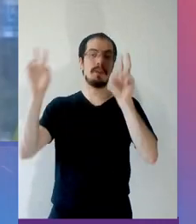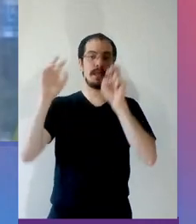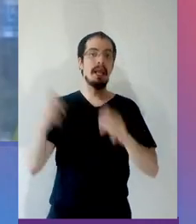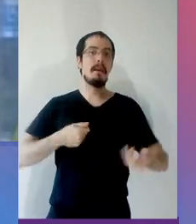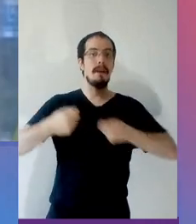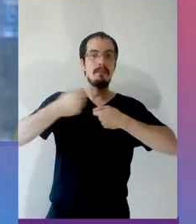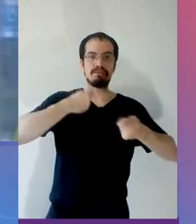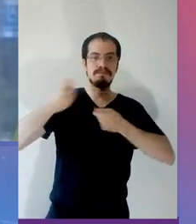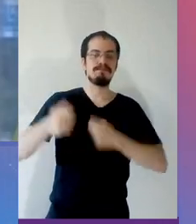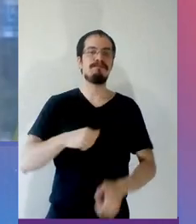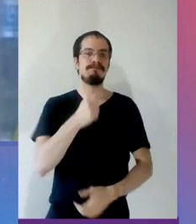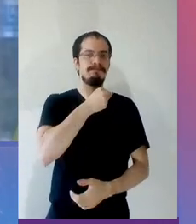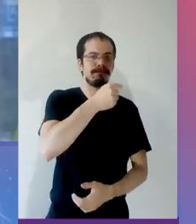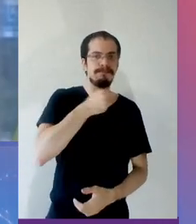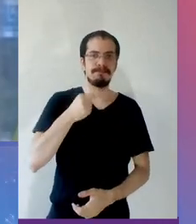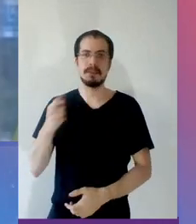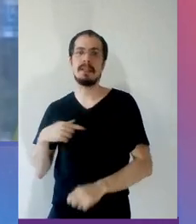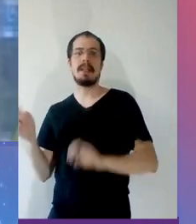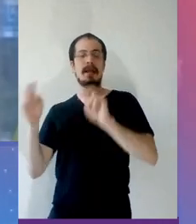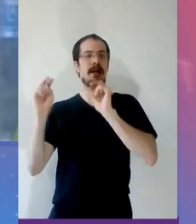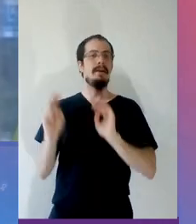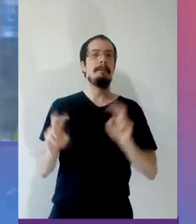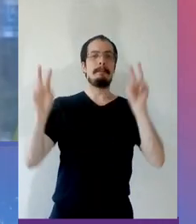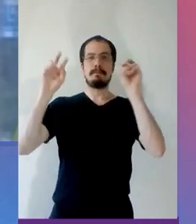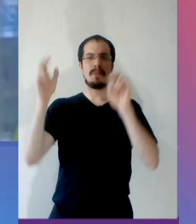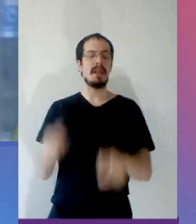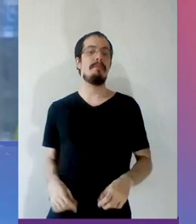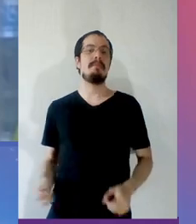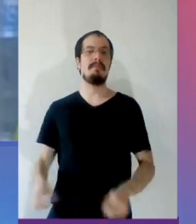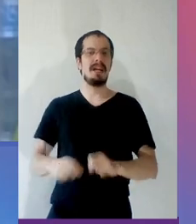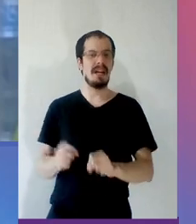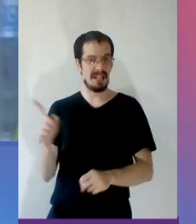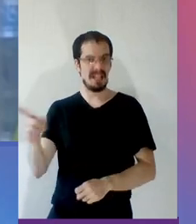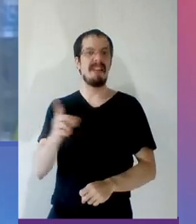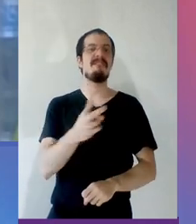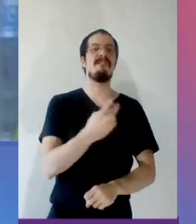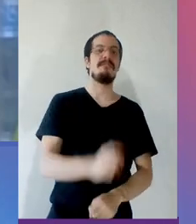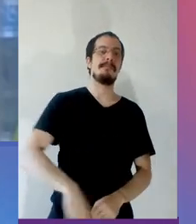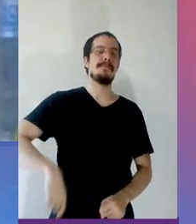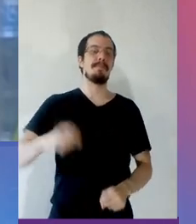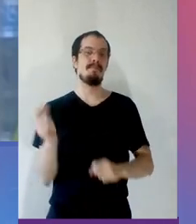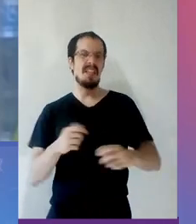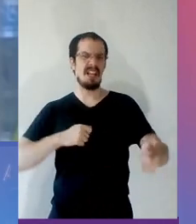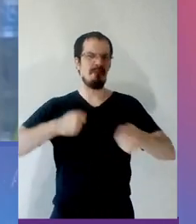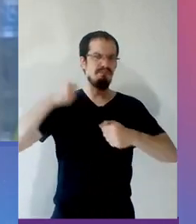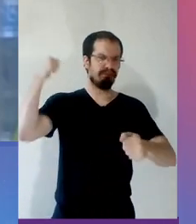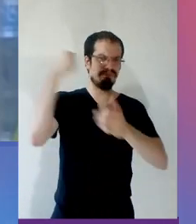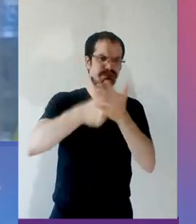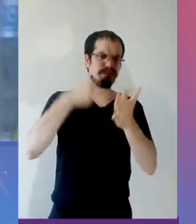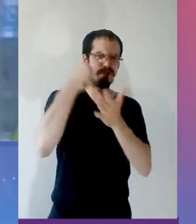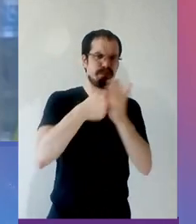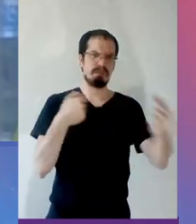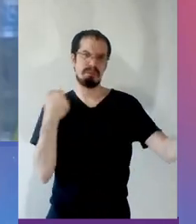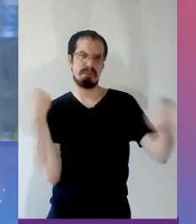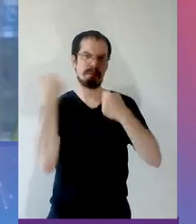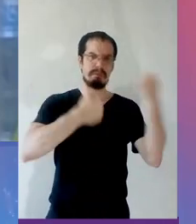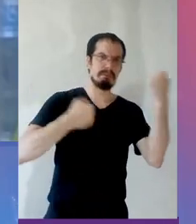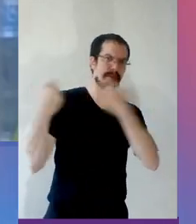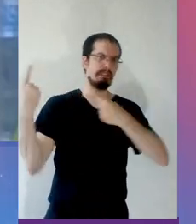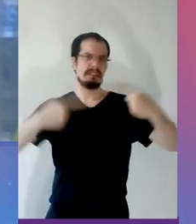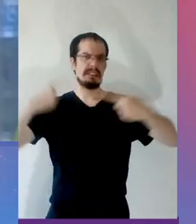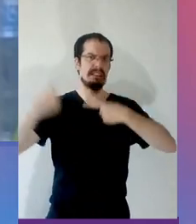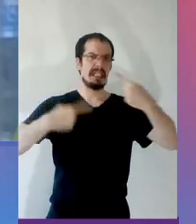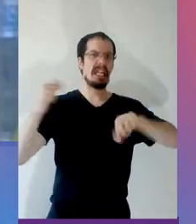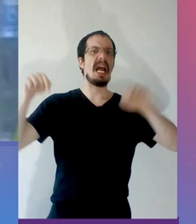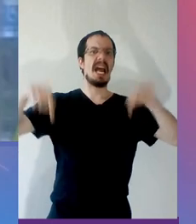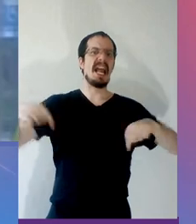estudios, que aumentó la violencia intrafamiliar, probablemente por el desgaste, el cansancio de los cuidadores, que